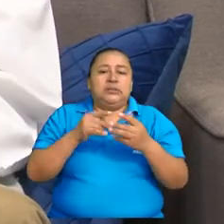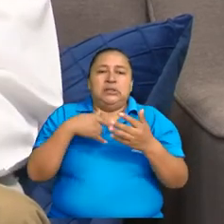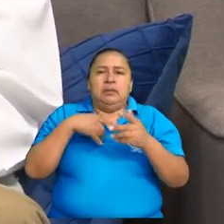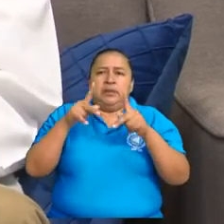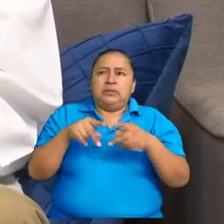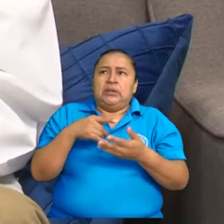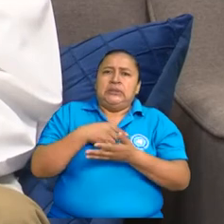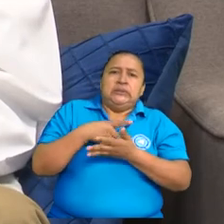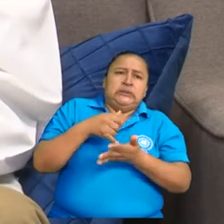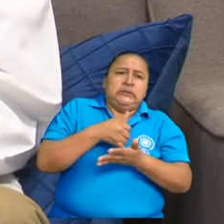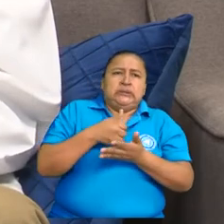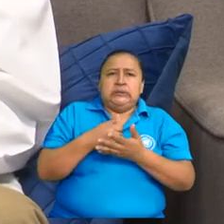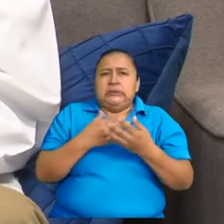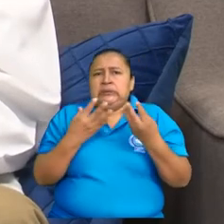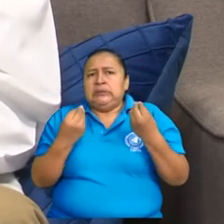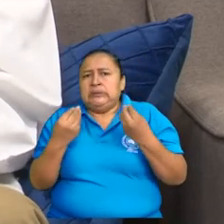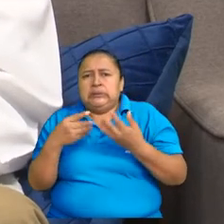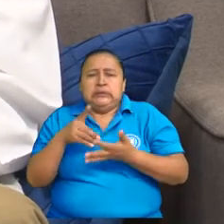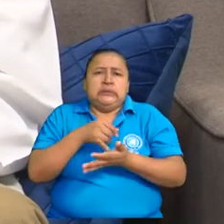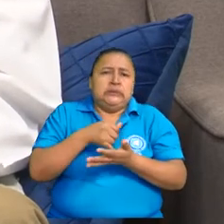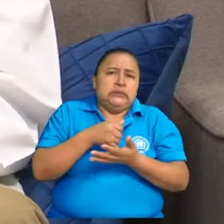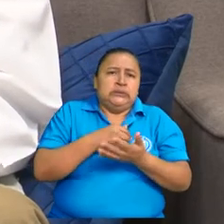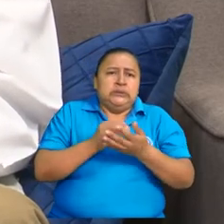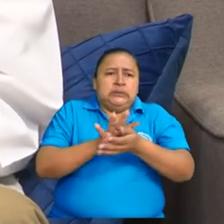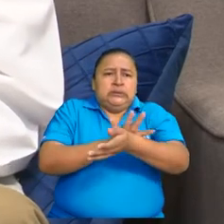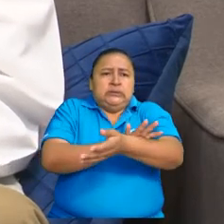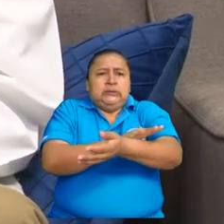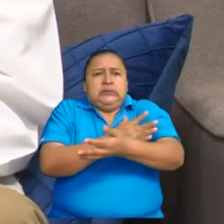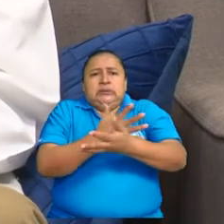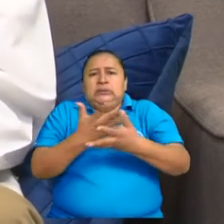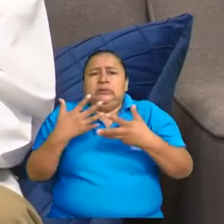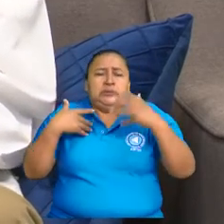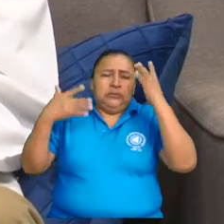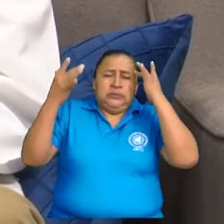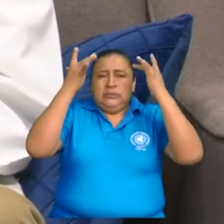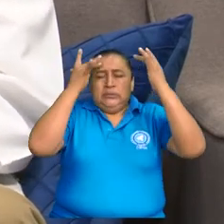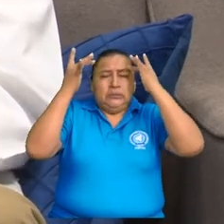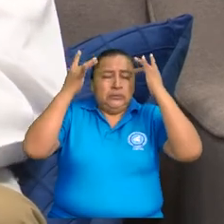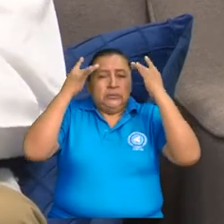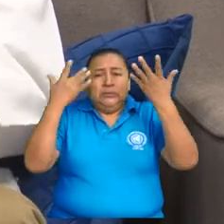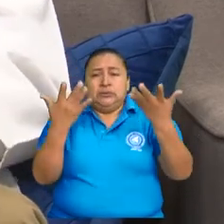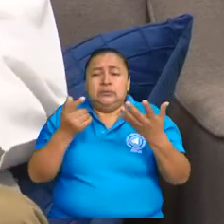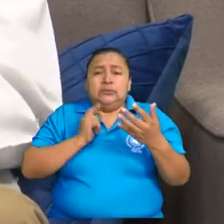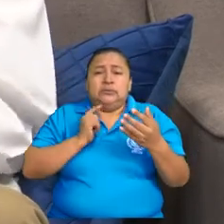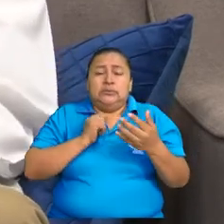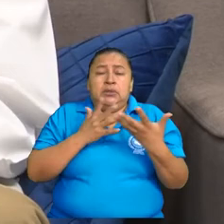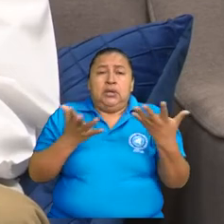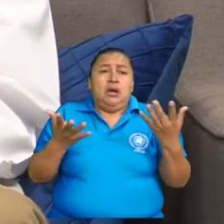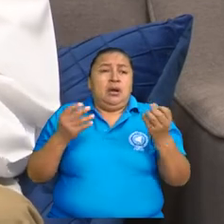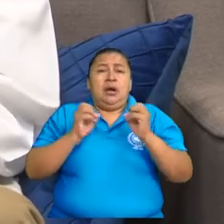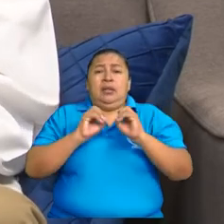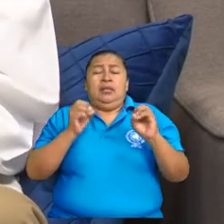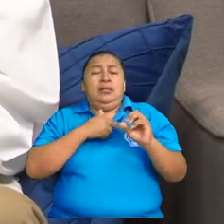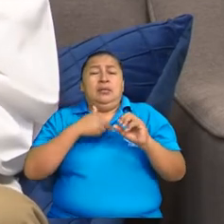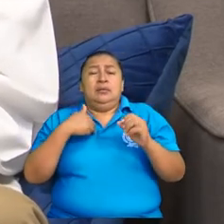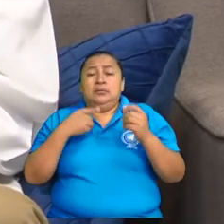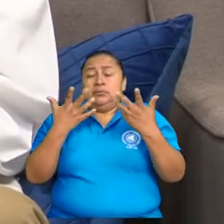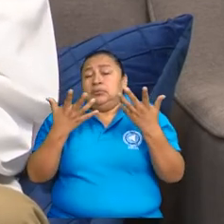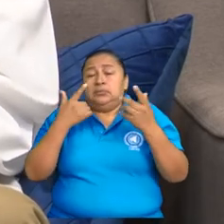inseguridad y te generan una serie de sensación de estar desprotegido en